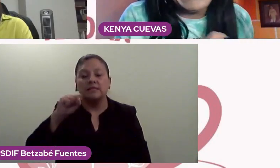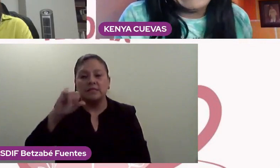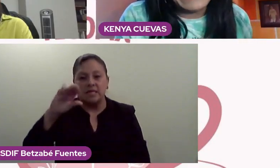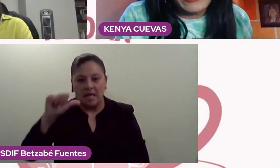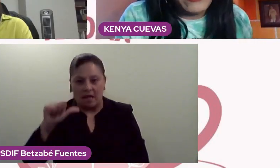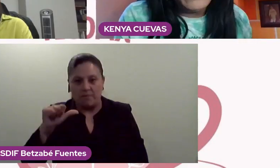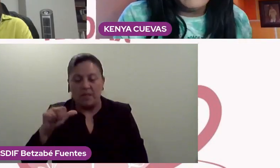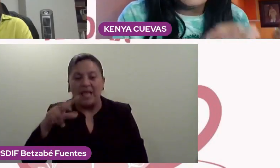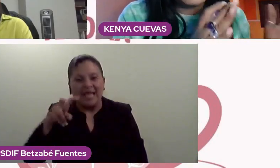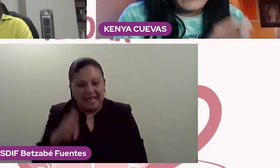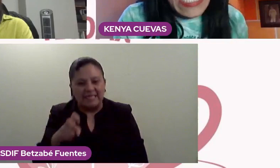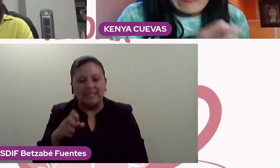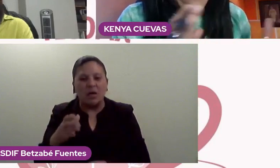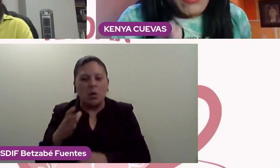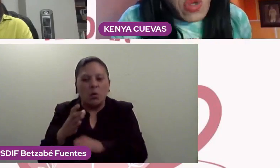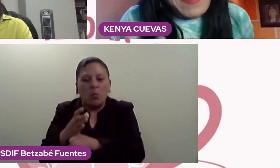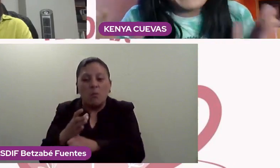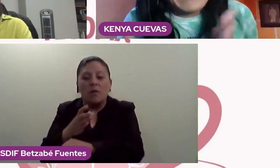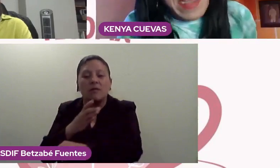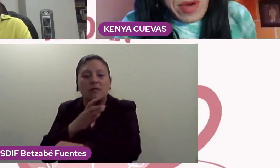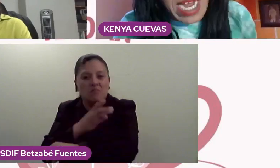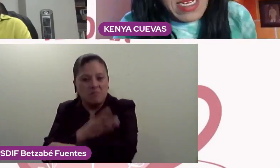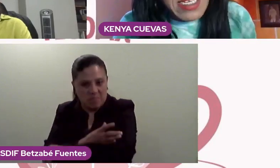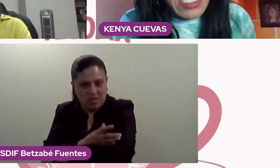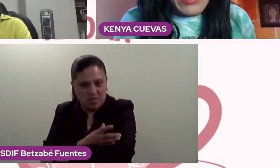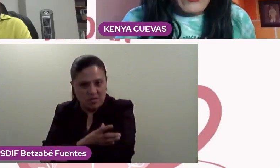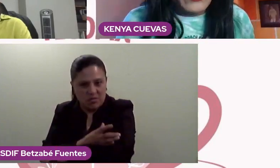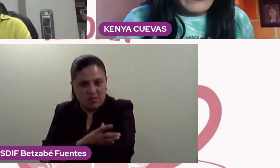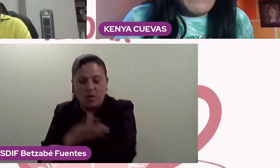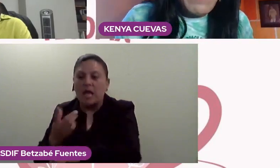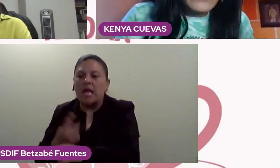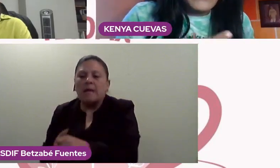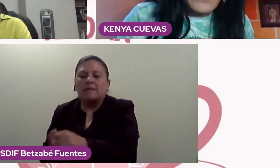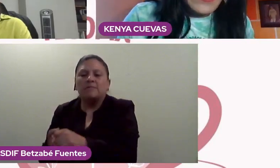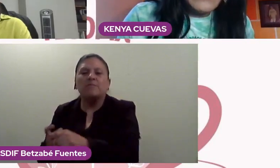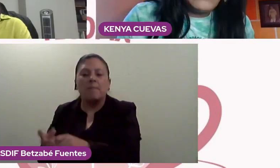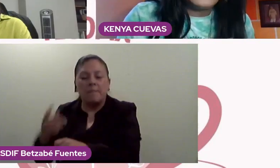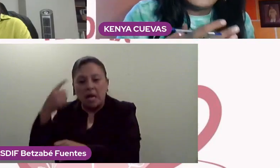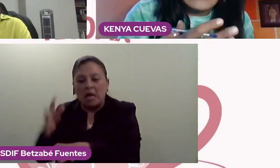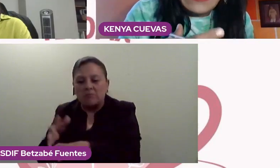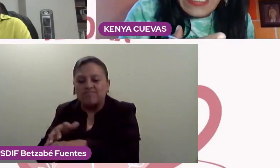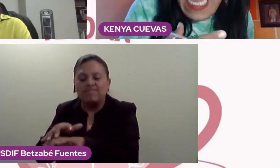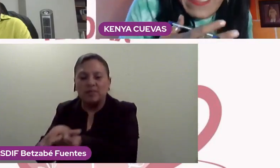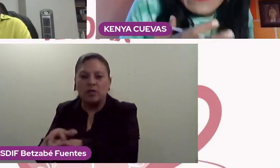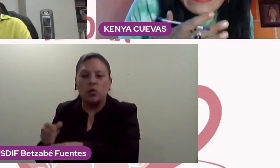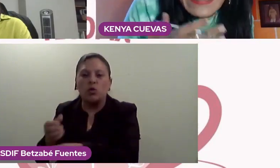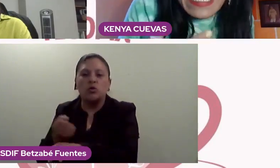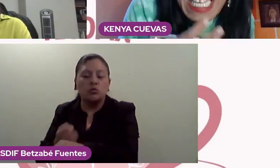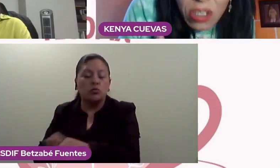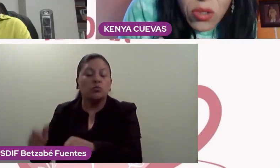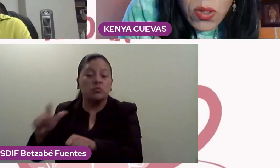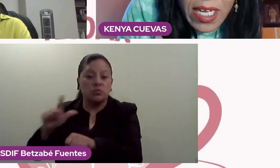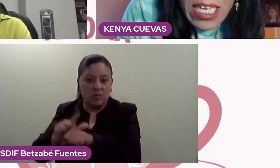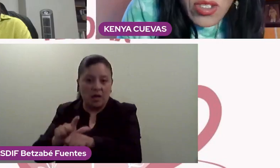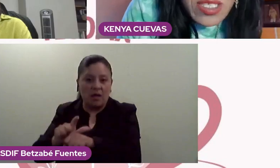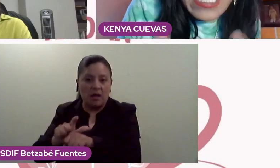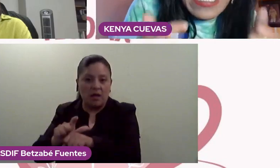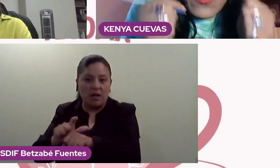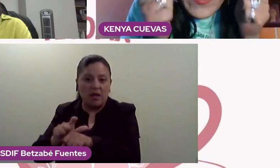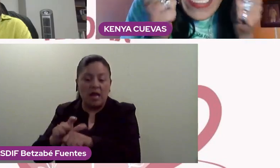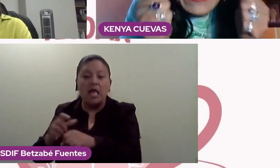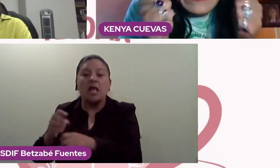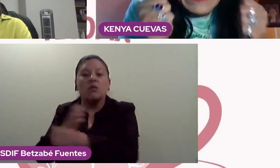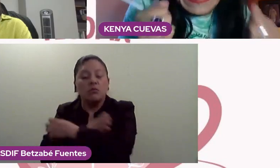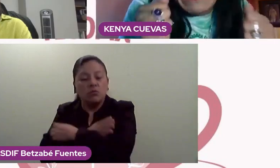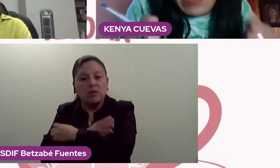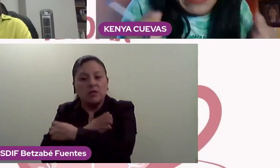la reinserción social, económica y laboral, donde vamos cubriendo sus necesidades, rescatando sus derechos desde